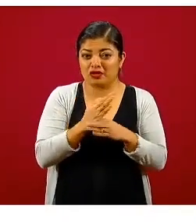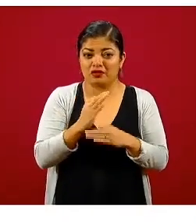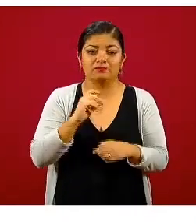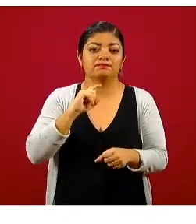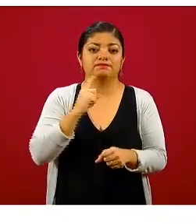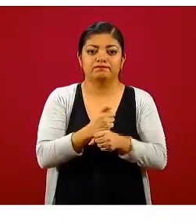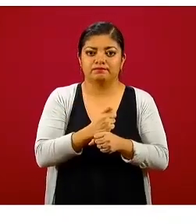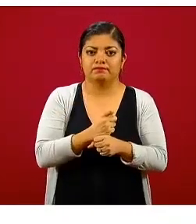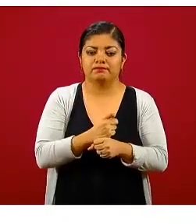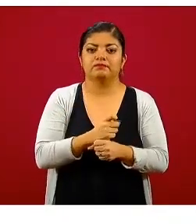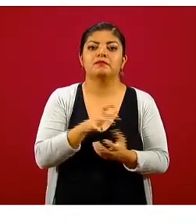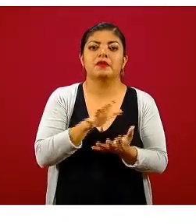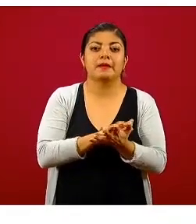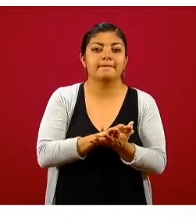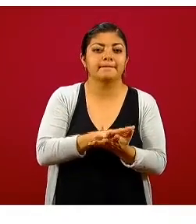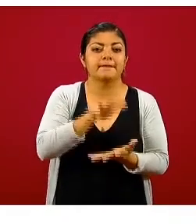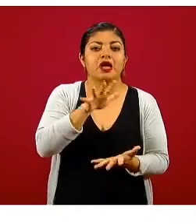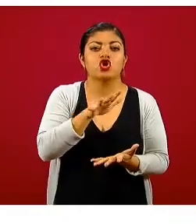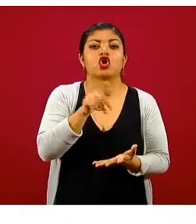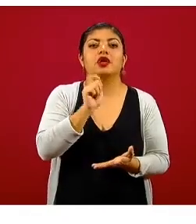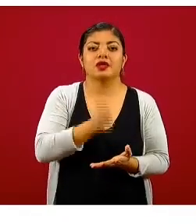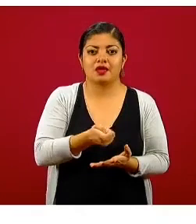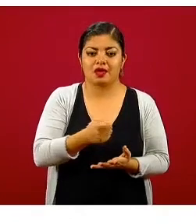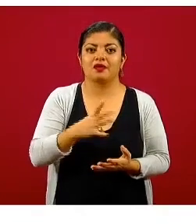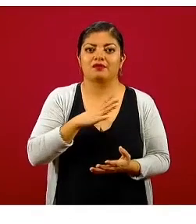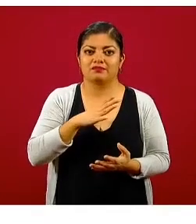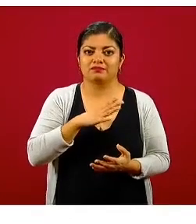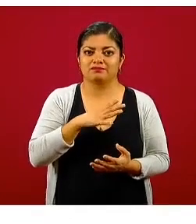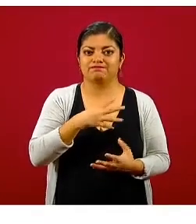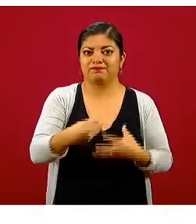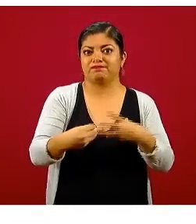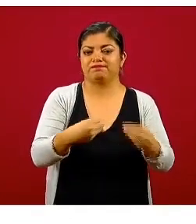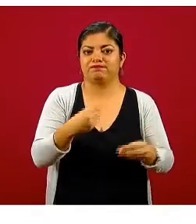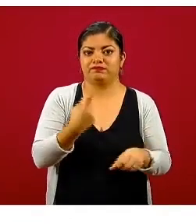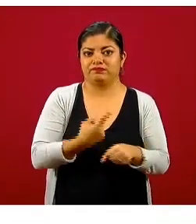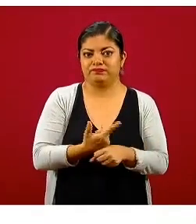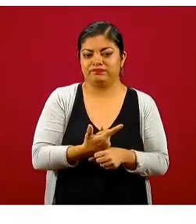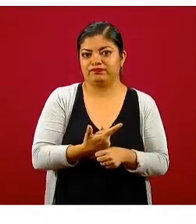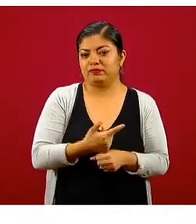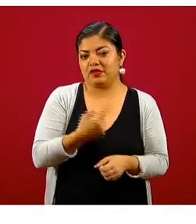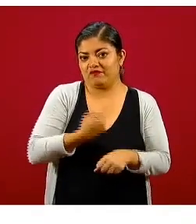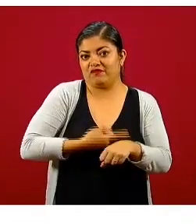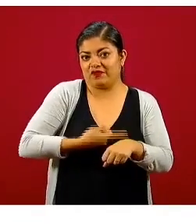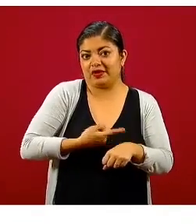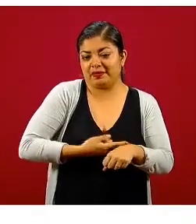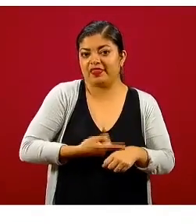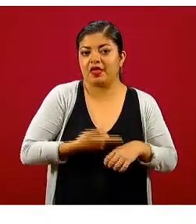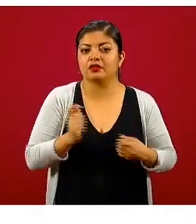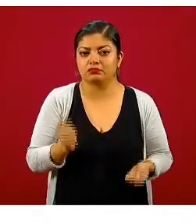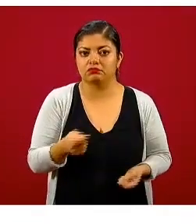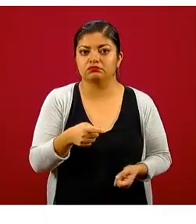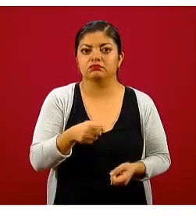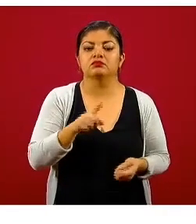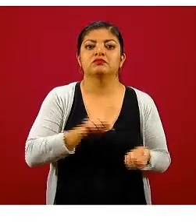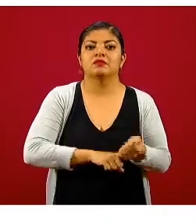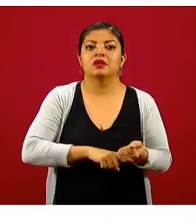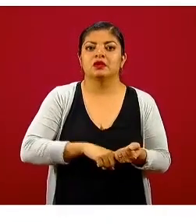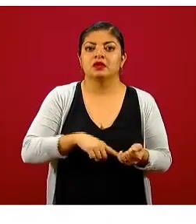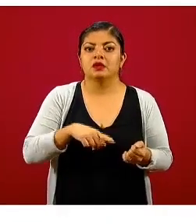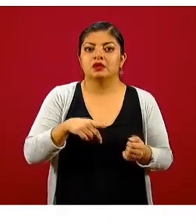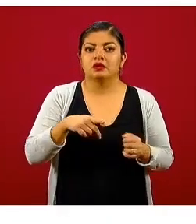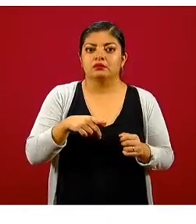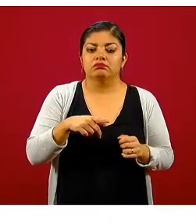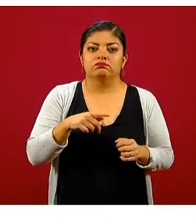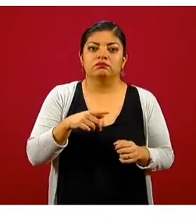la mayor tasa de incidencia acumulada, lo cual representa, en base a el rango donde están estos